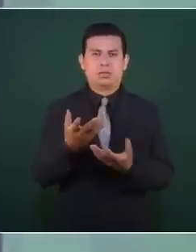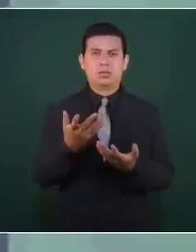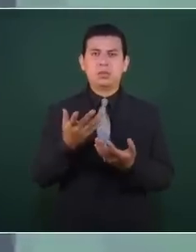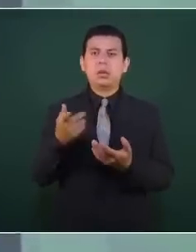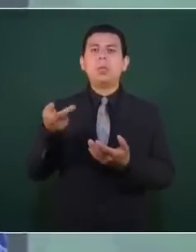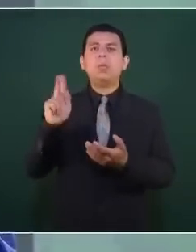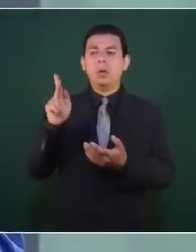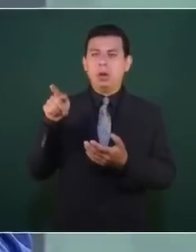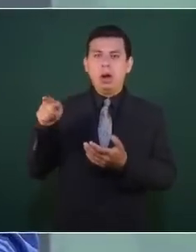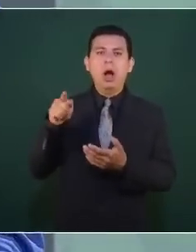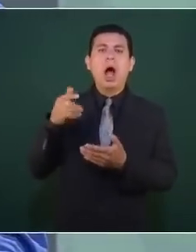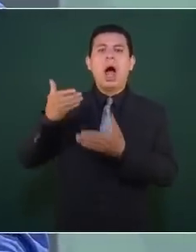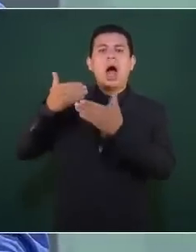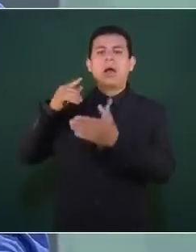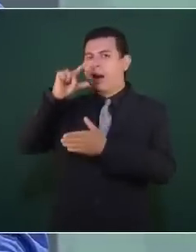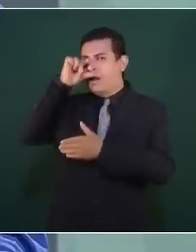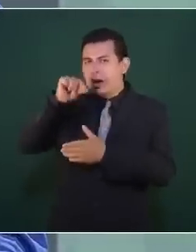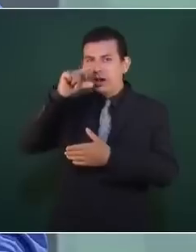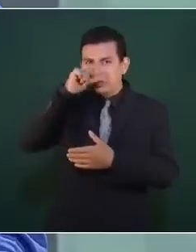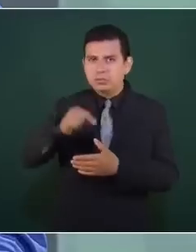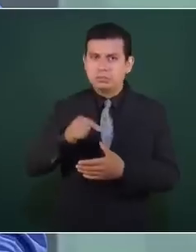el presidente,